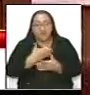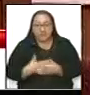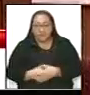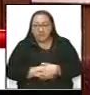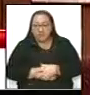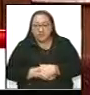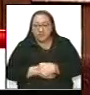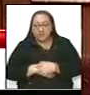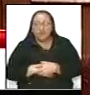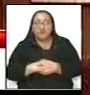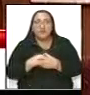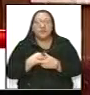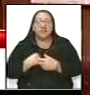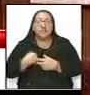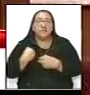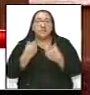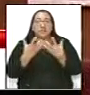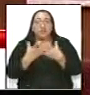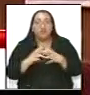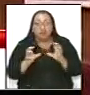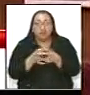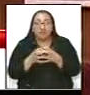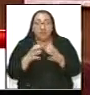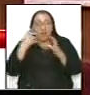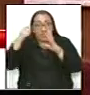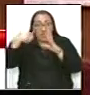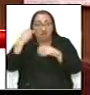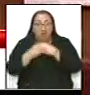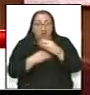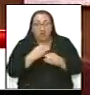La industria cinematográfica mundial